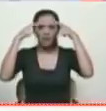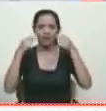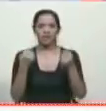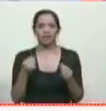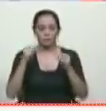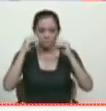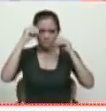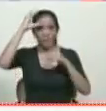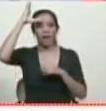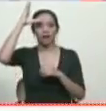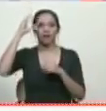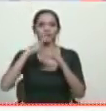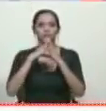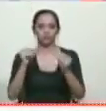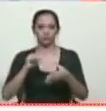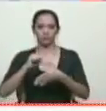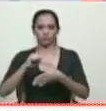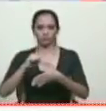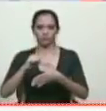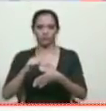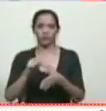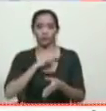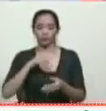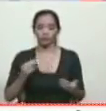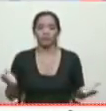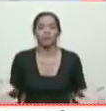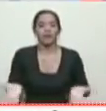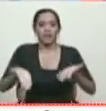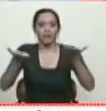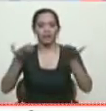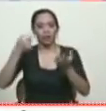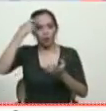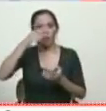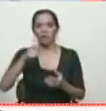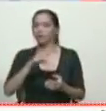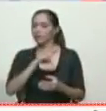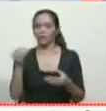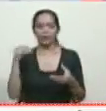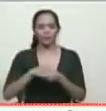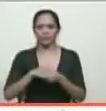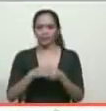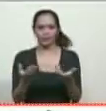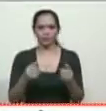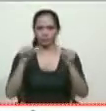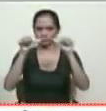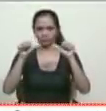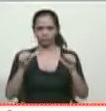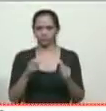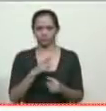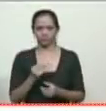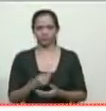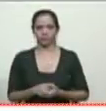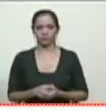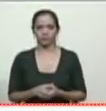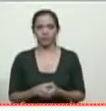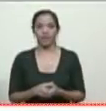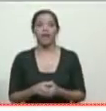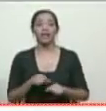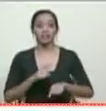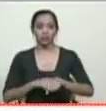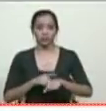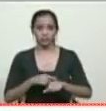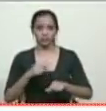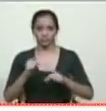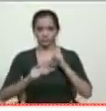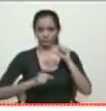conciencia en todo el continente. Por eso estamos levantados los pueblos y por eso no van a meter aquí una agenda de guerra. Bueno, y a esta hora se está generando información en las redes